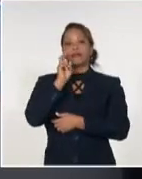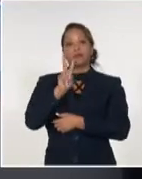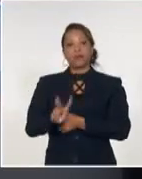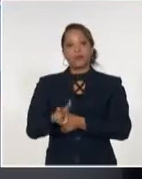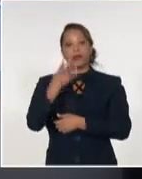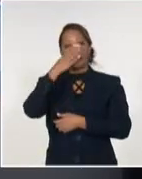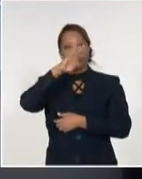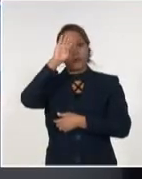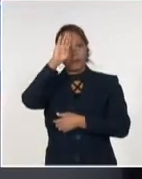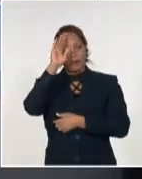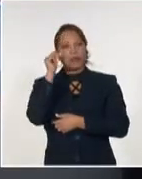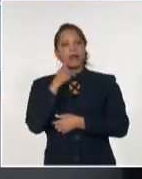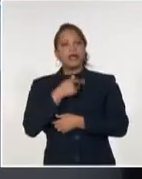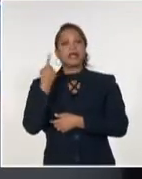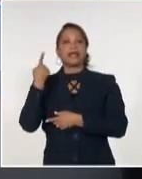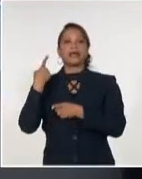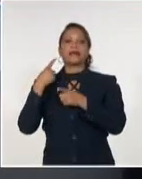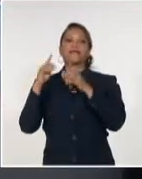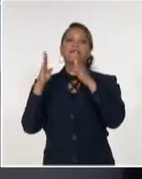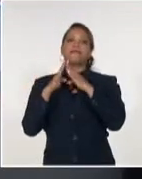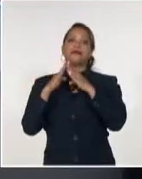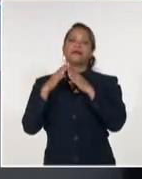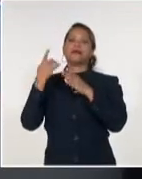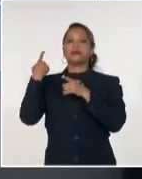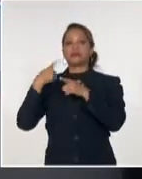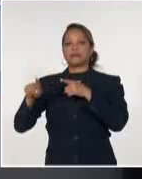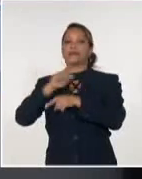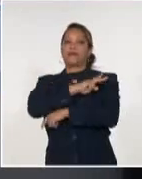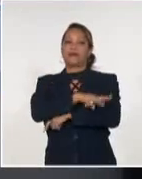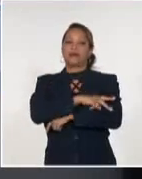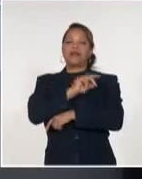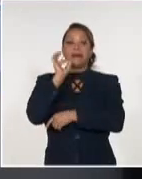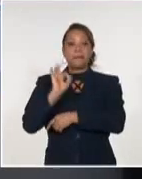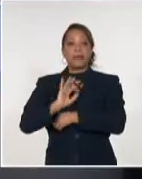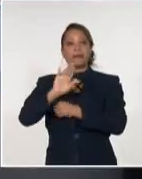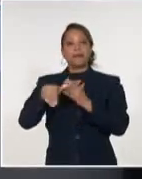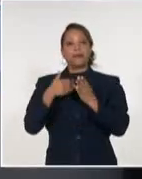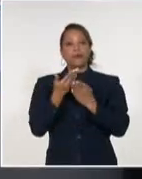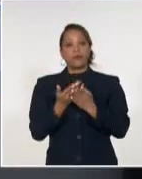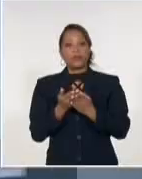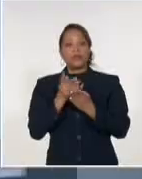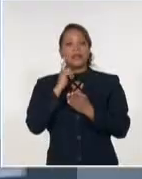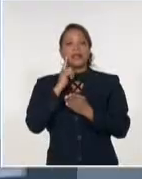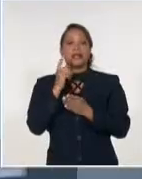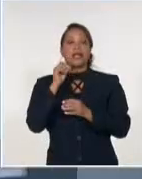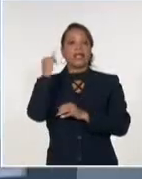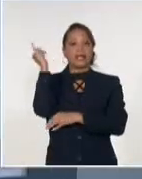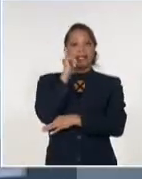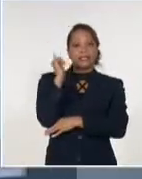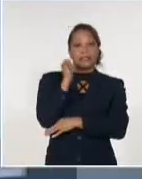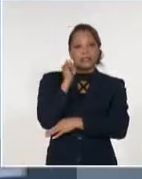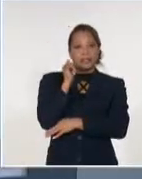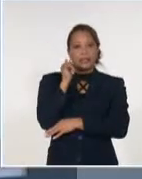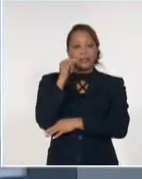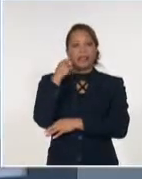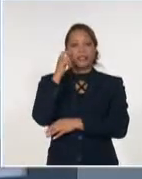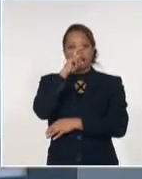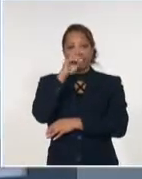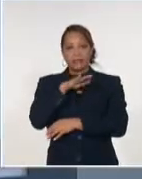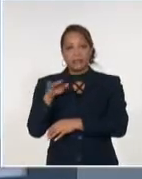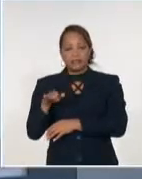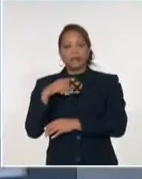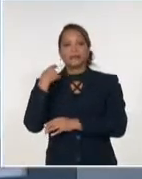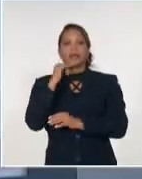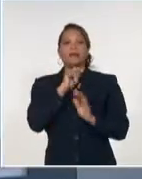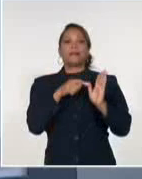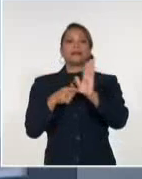que radican en el extranjero, y además ese día tendremos en el Multicine Infanta, en la sala número 1, la presentación del filme